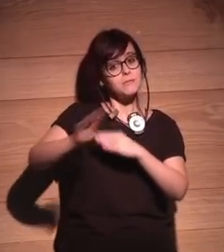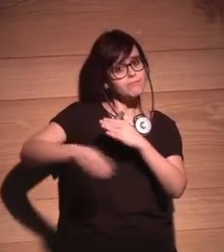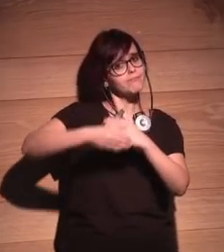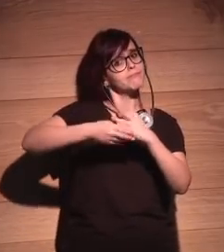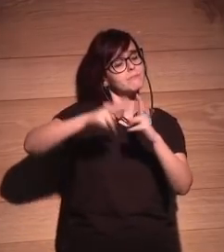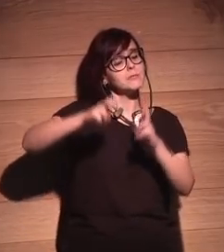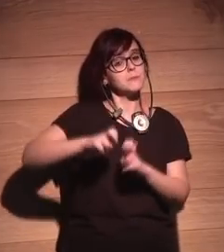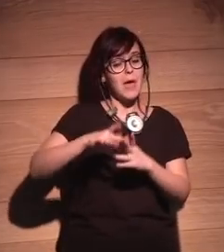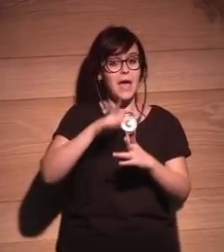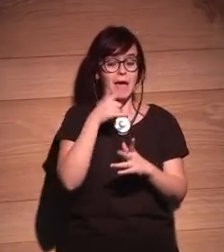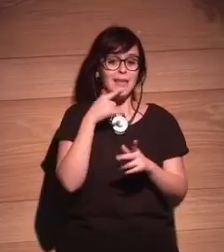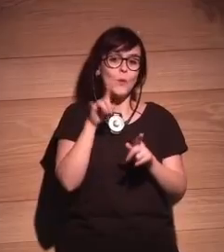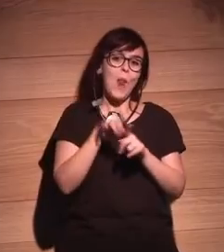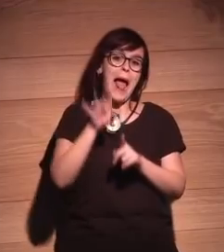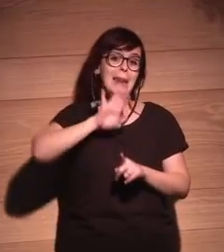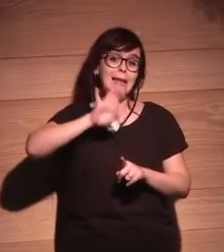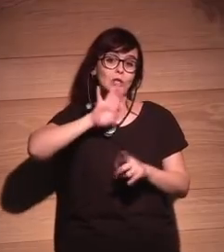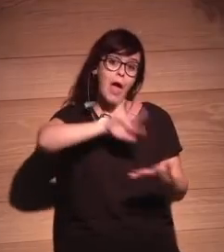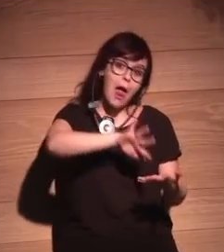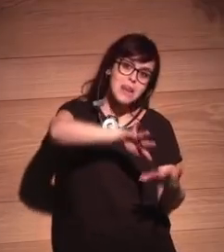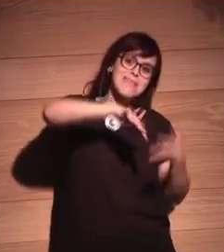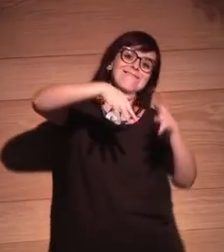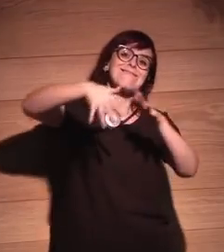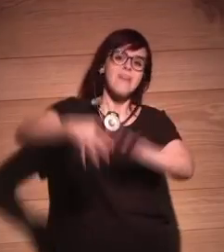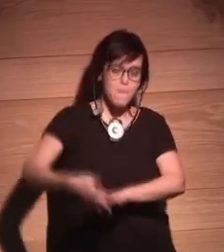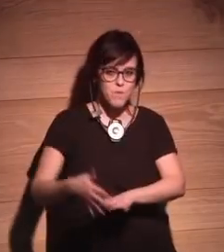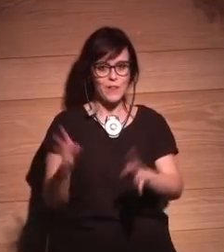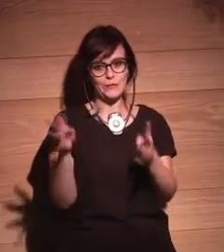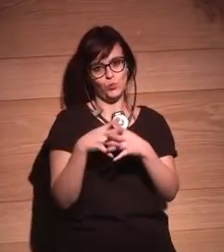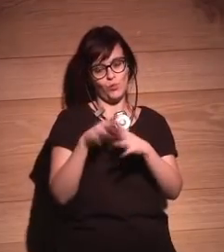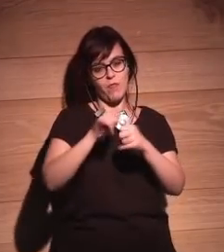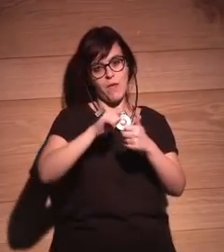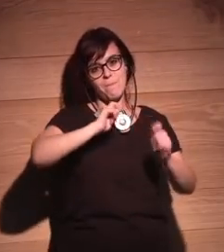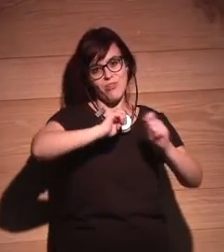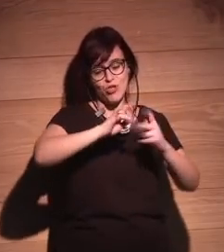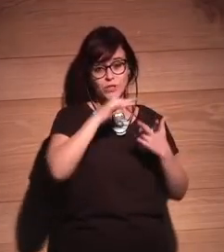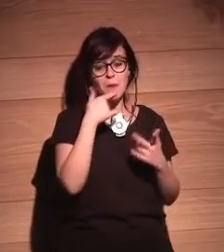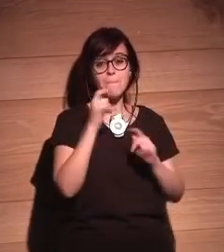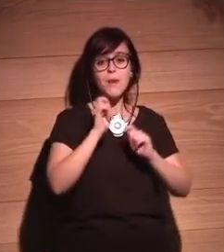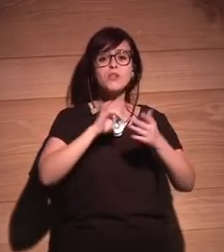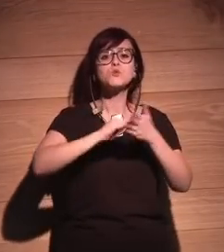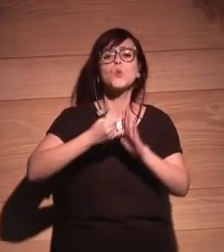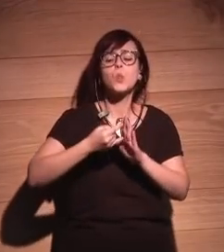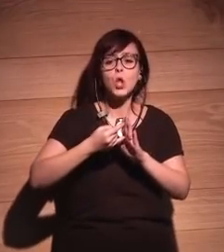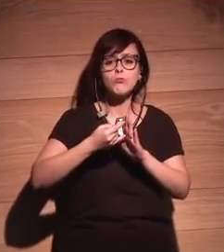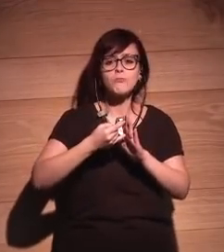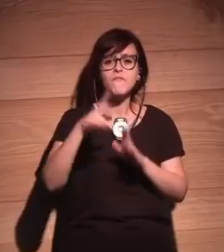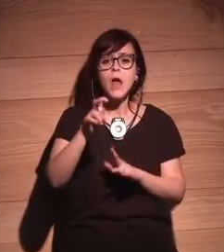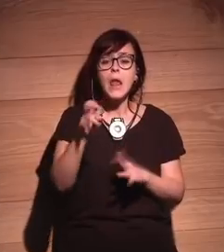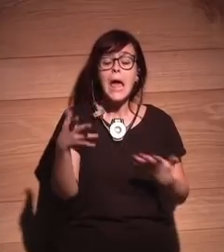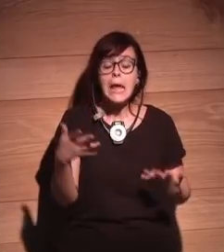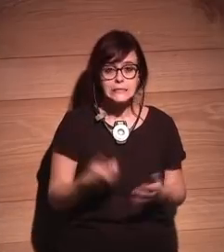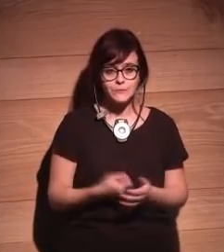también pasando un poquito de la anécdota al cambio estructural en los medios de comunicación, qué valor tiene el periodismo de soluciones y constructivo.